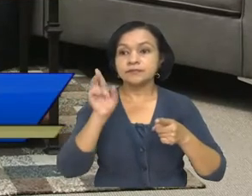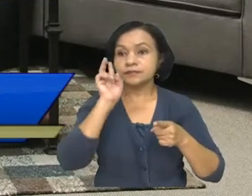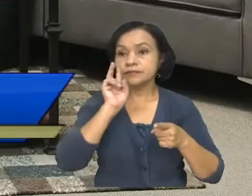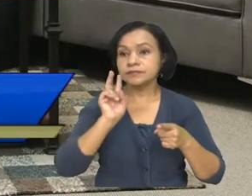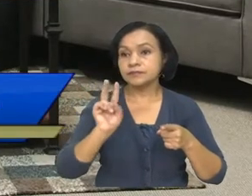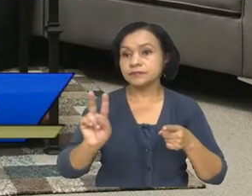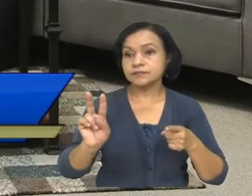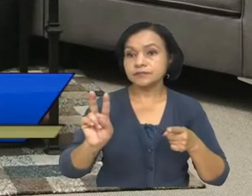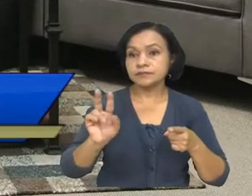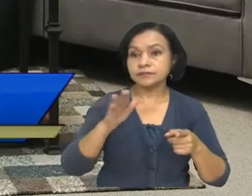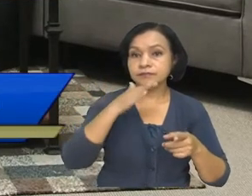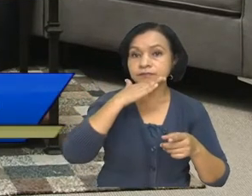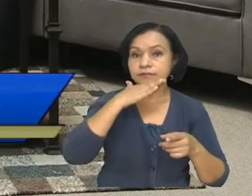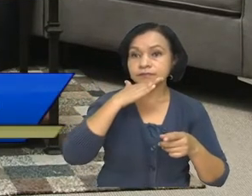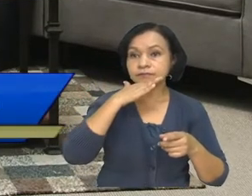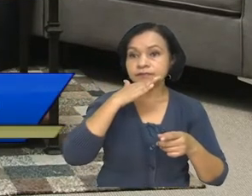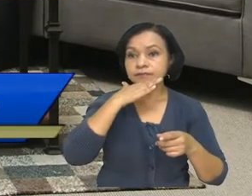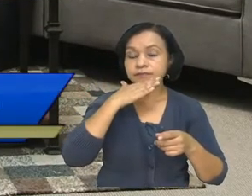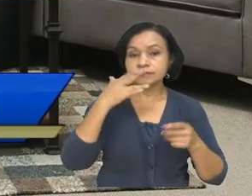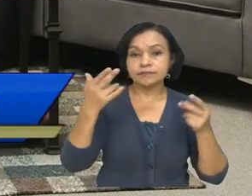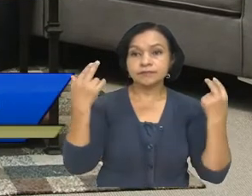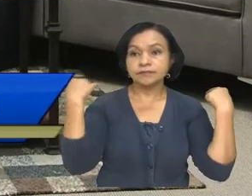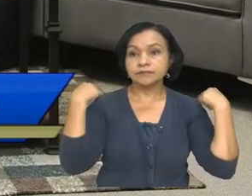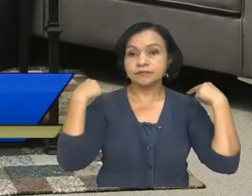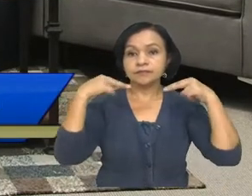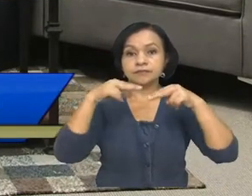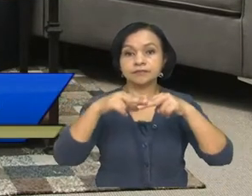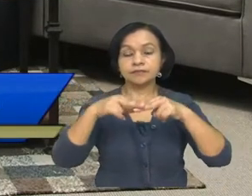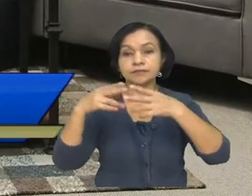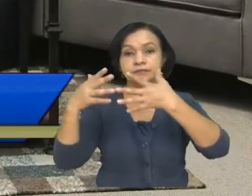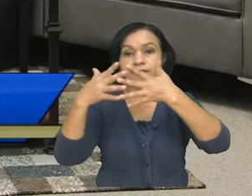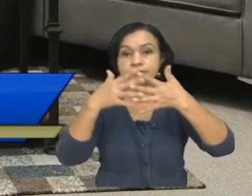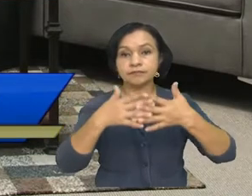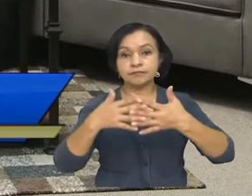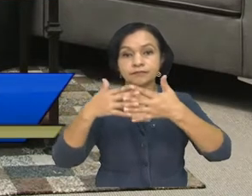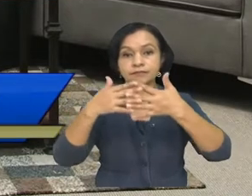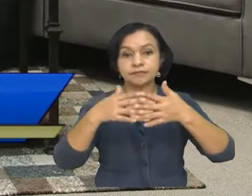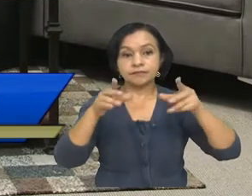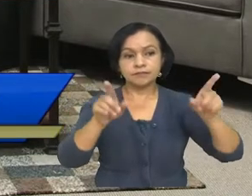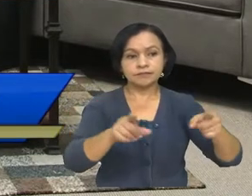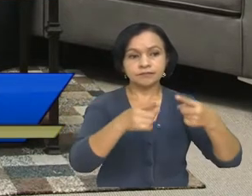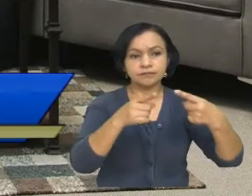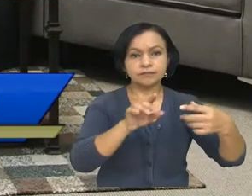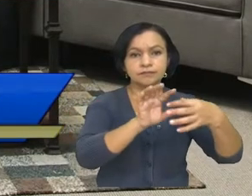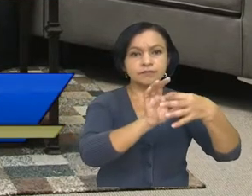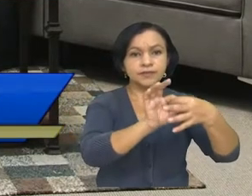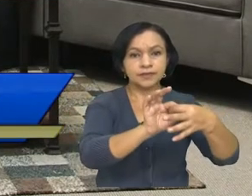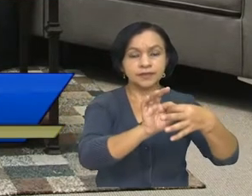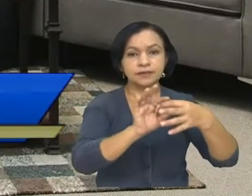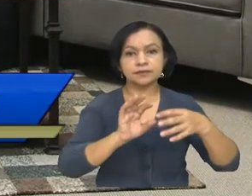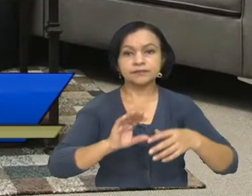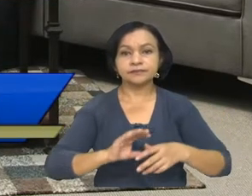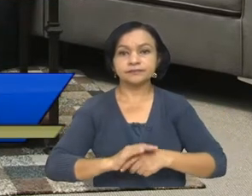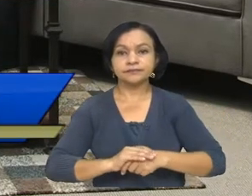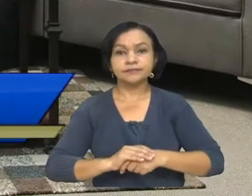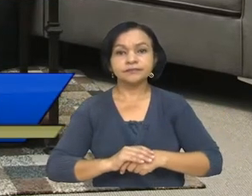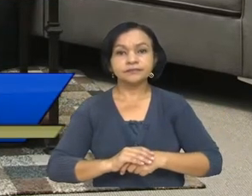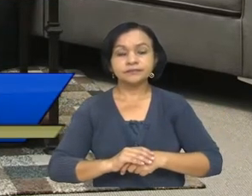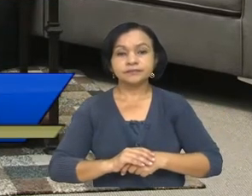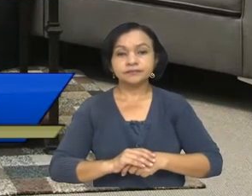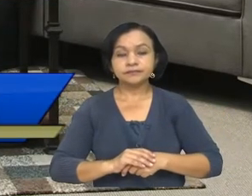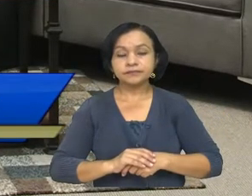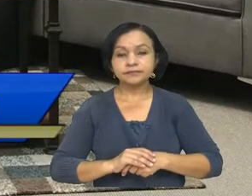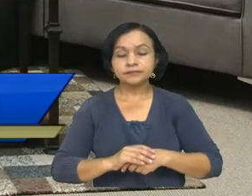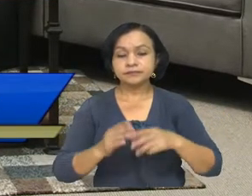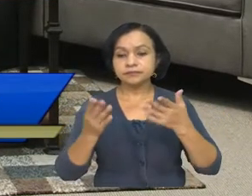muy complicado. Habían maestros norteamericanos que tocaban en la orquesta con nosotros. Y pasamos un